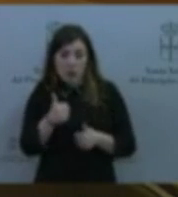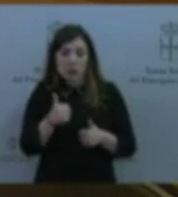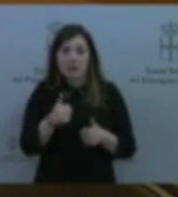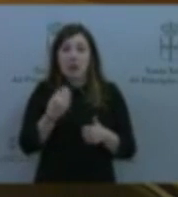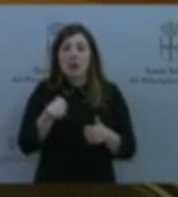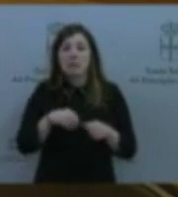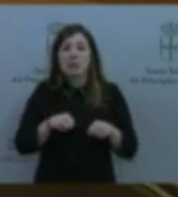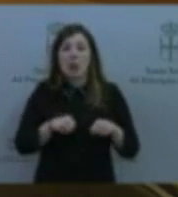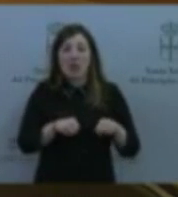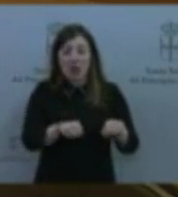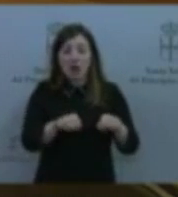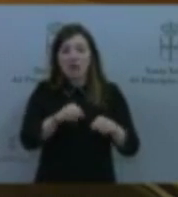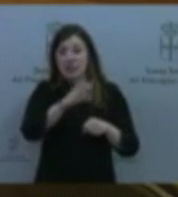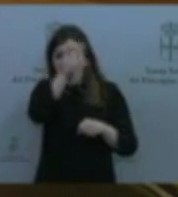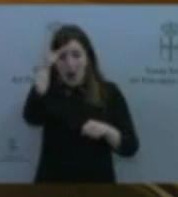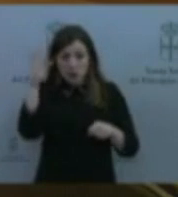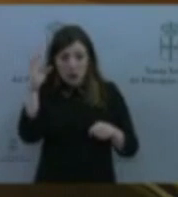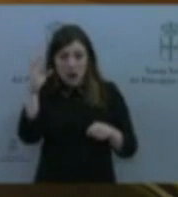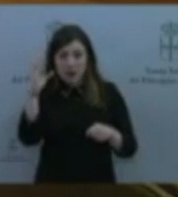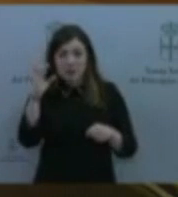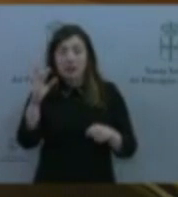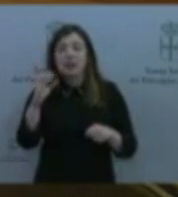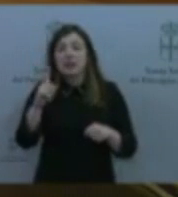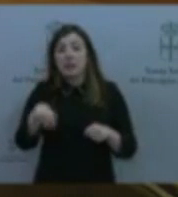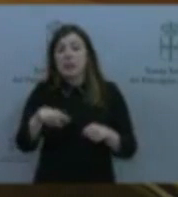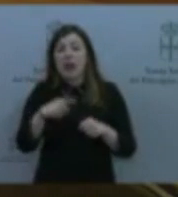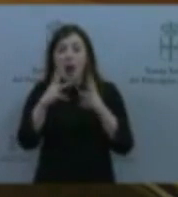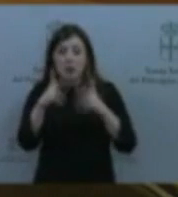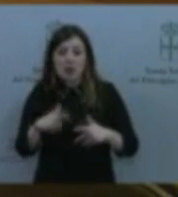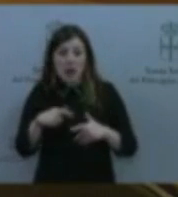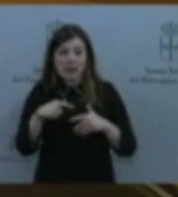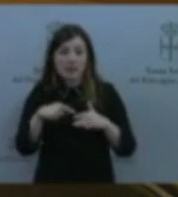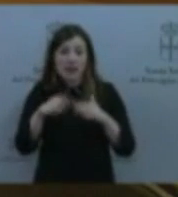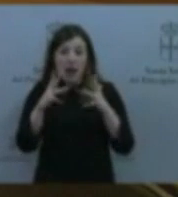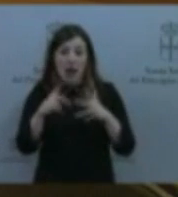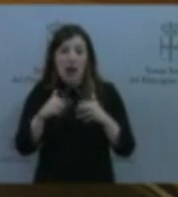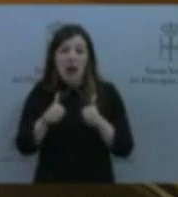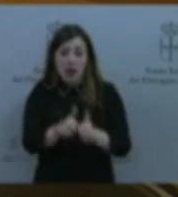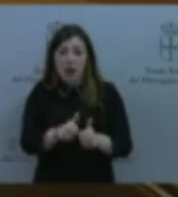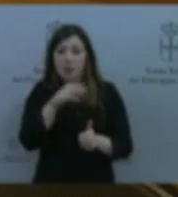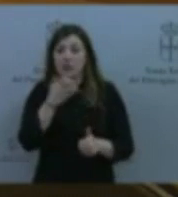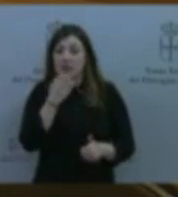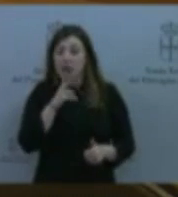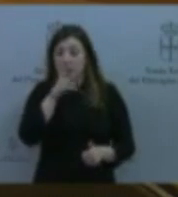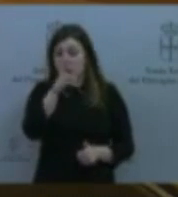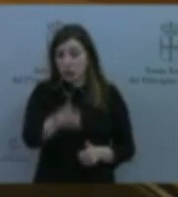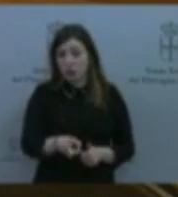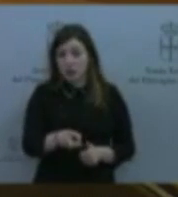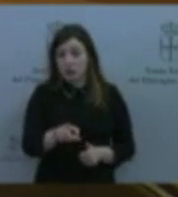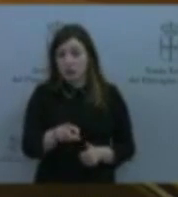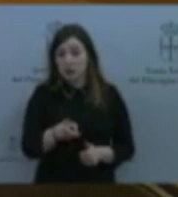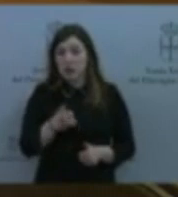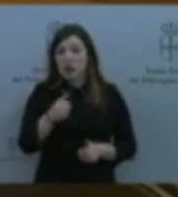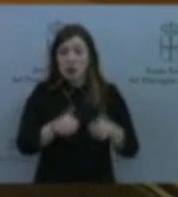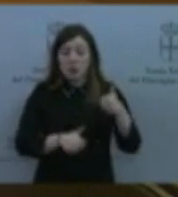de enfermería, tal y como pretenden, si no queremos vernos dentro de 2 años con una OPE suspendida y con todo